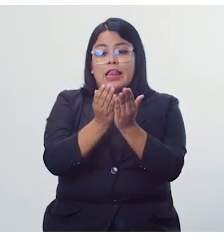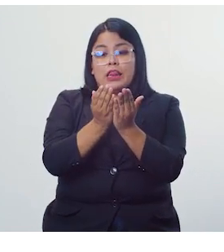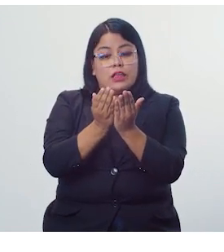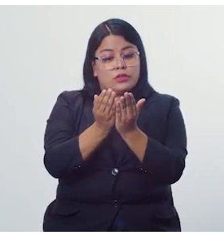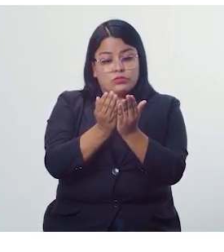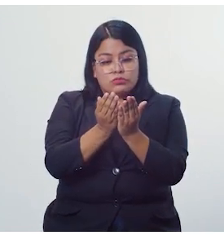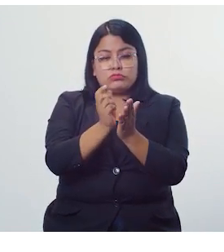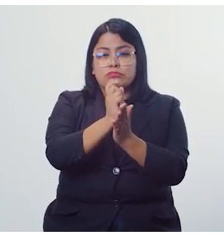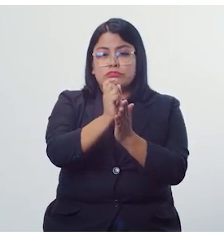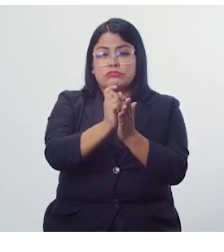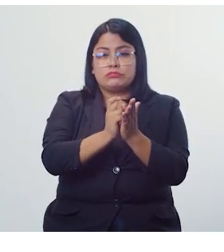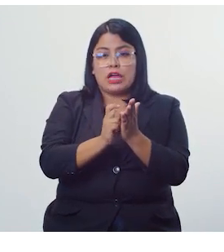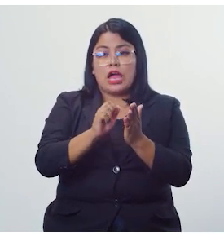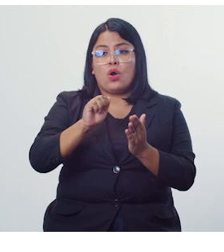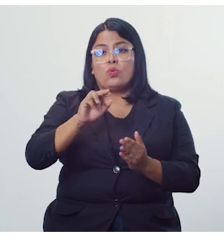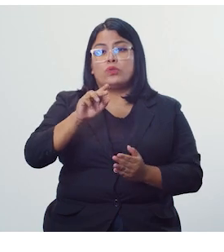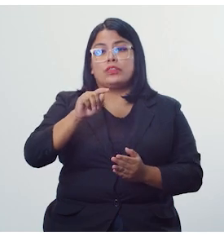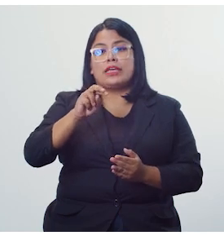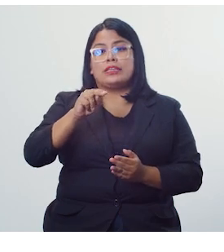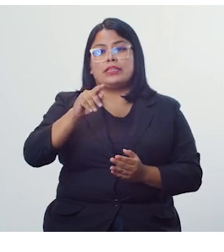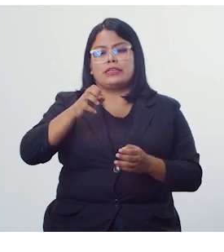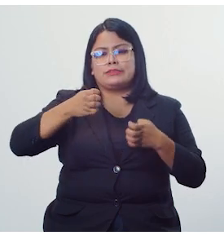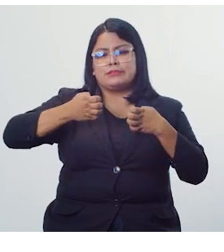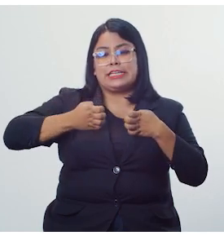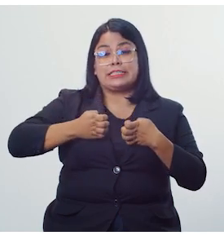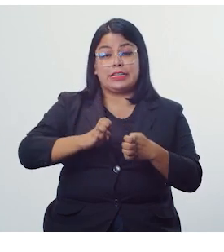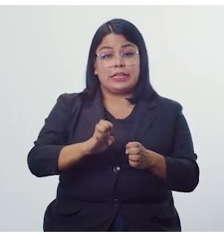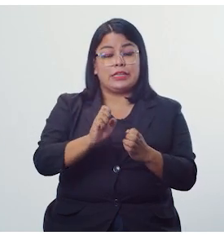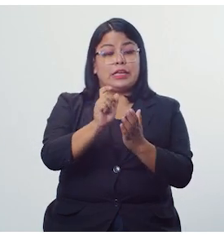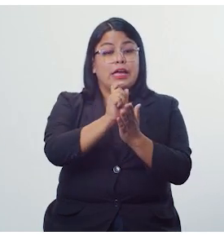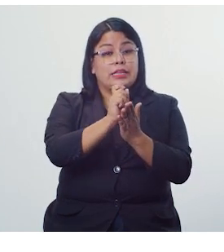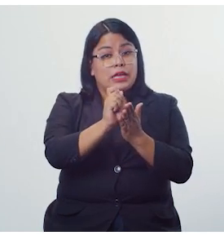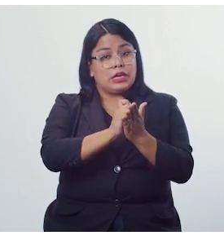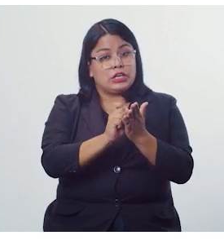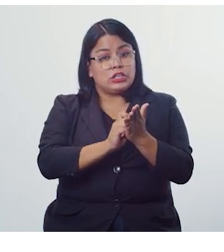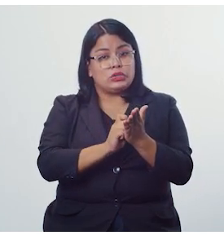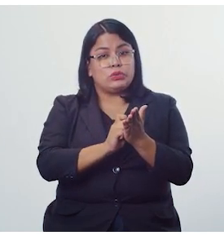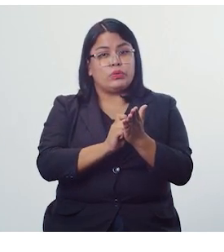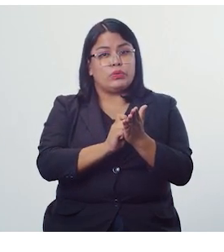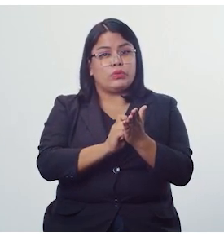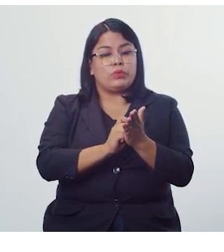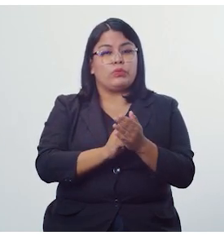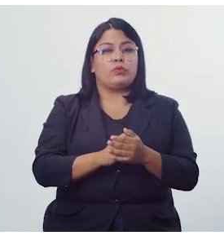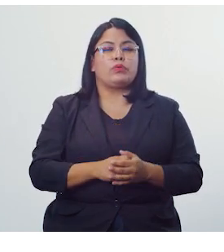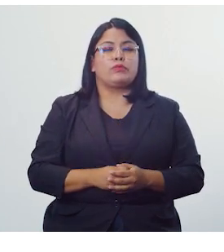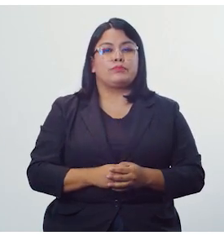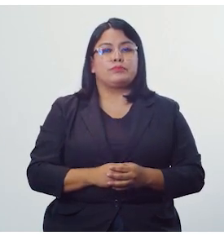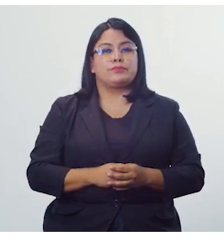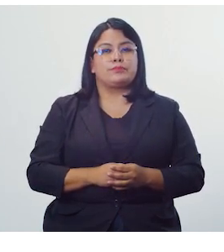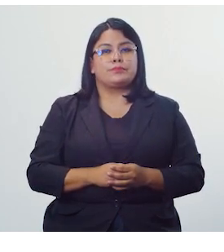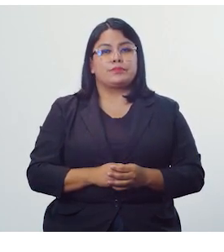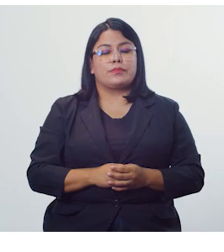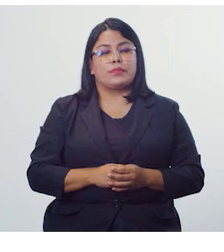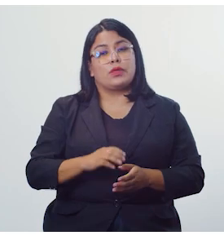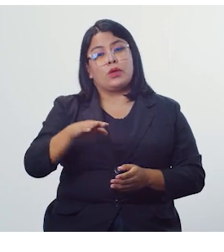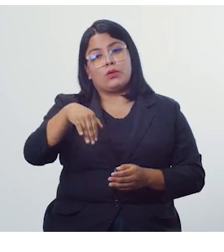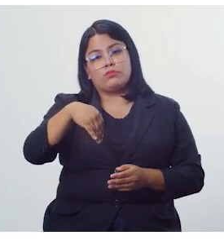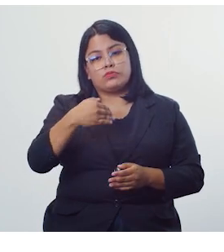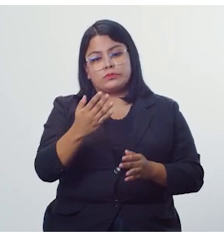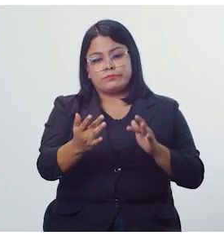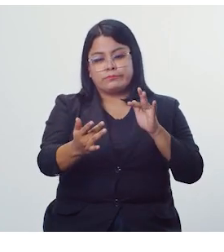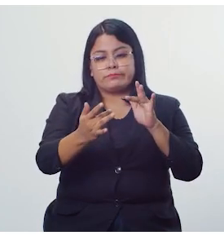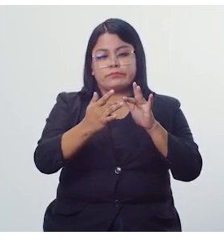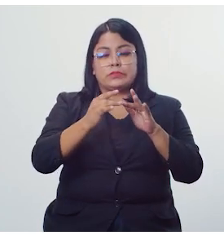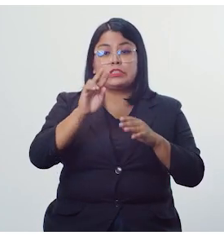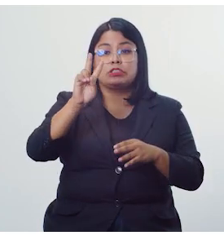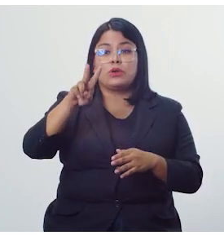lecturas y escritura auténtica y estrategias de escritura, nociones de la ortografía, para luego